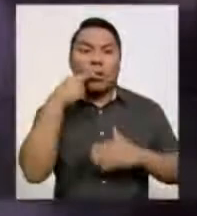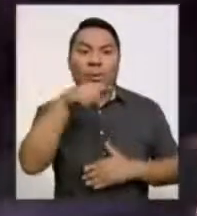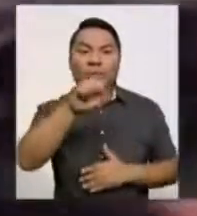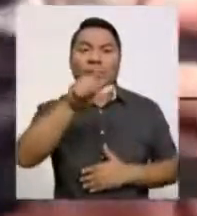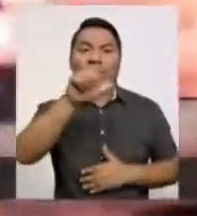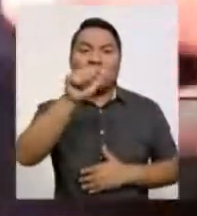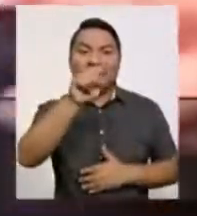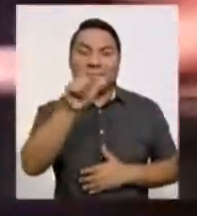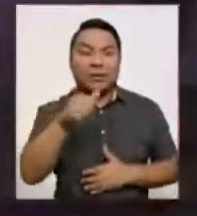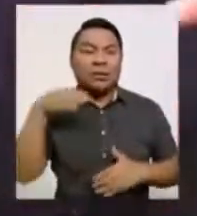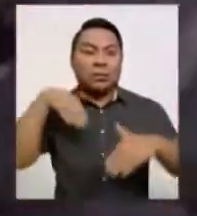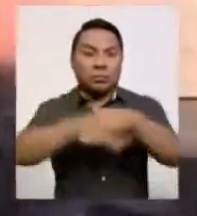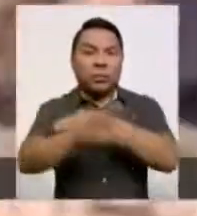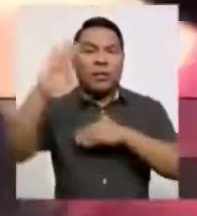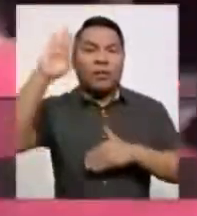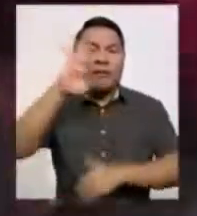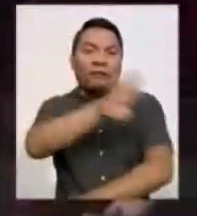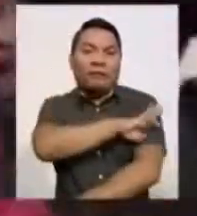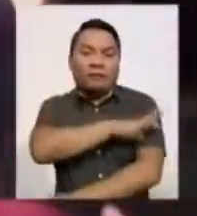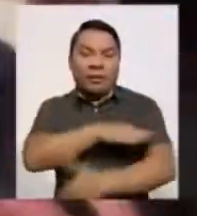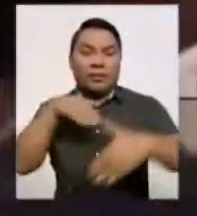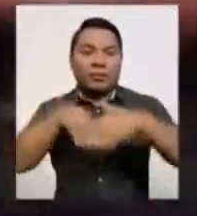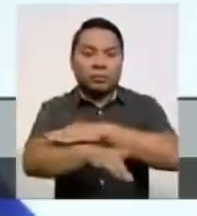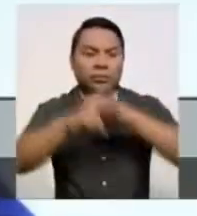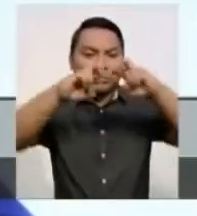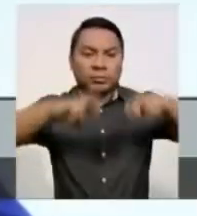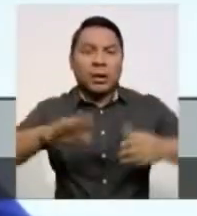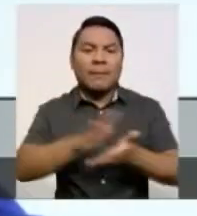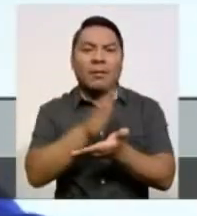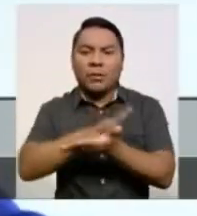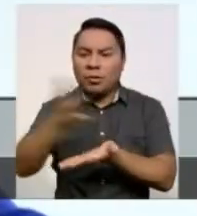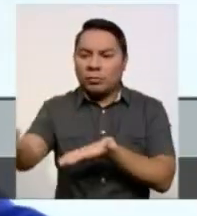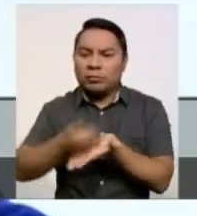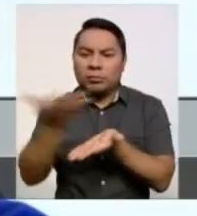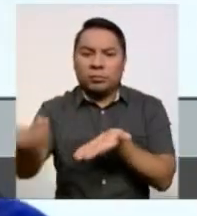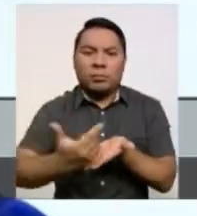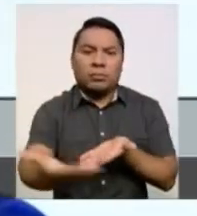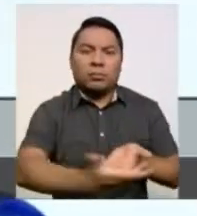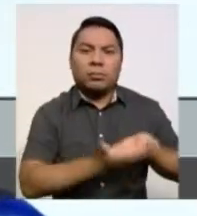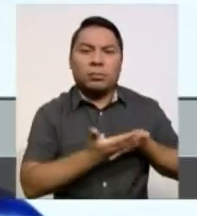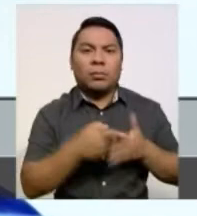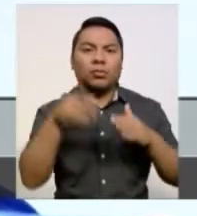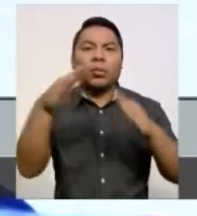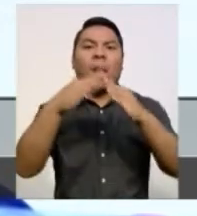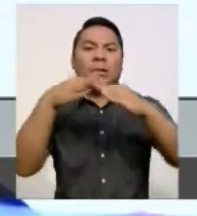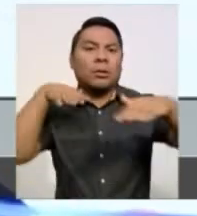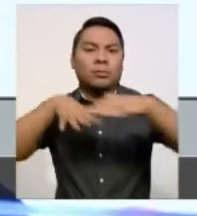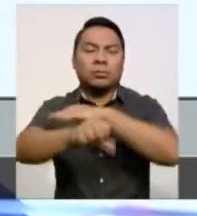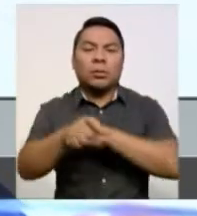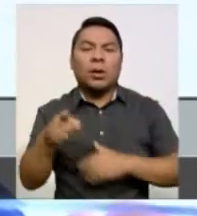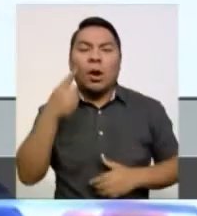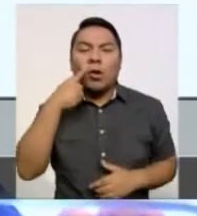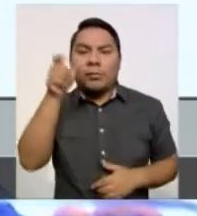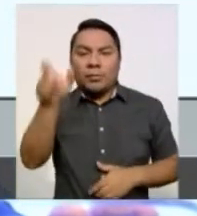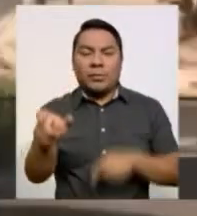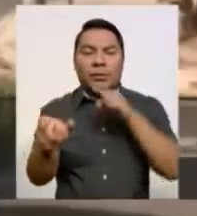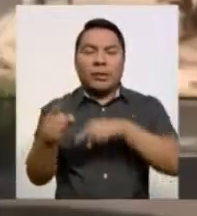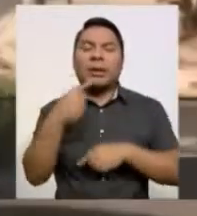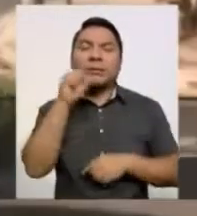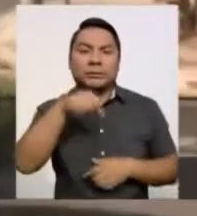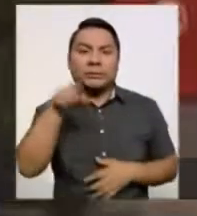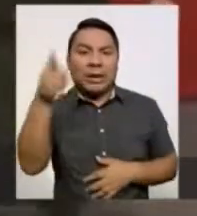fue allanada por el equipo de fiscales que investiga el caso Odebrecht, luego de las declaraciones de un colaborador eficaz que señaló que el